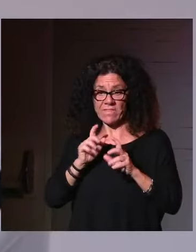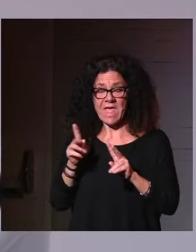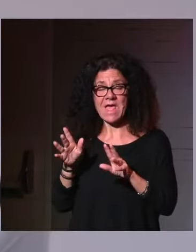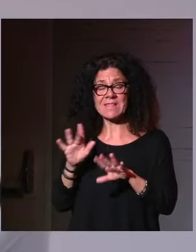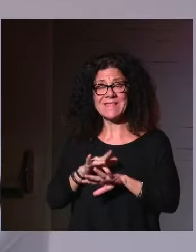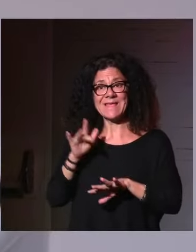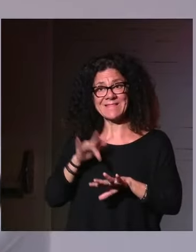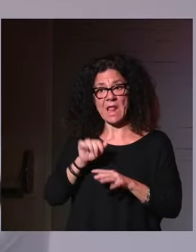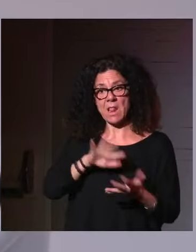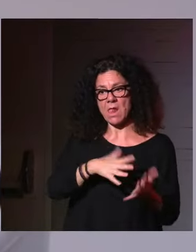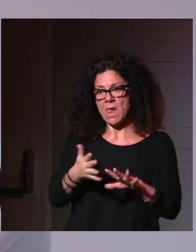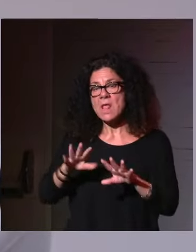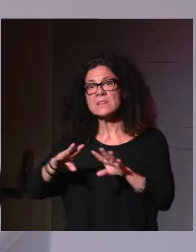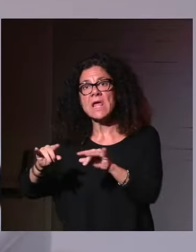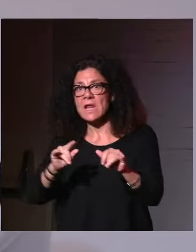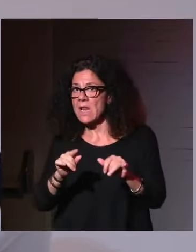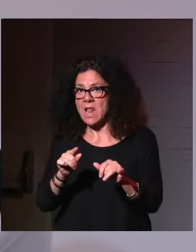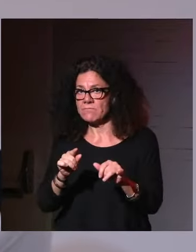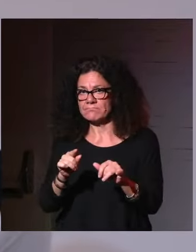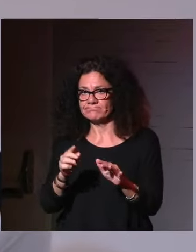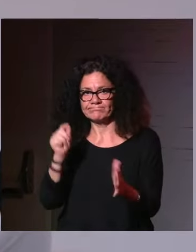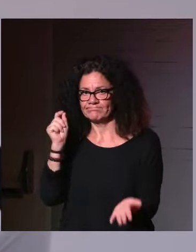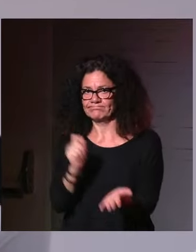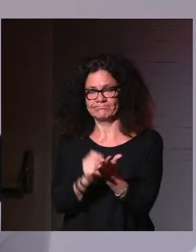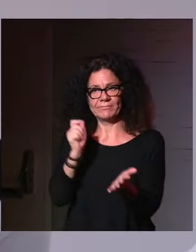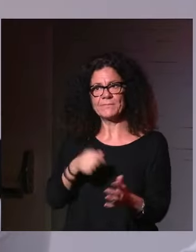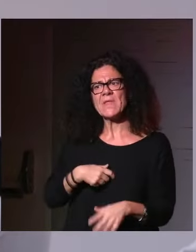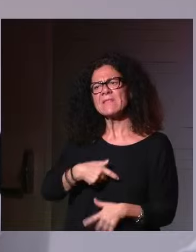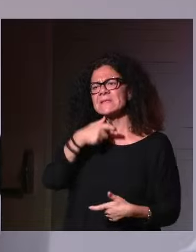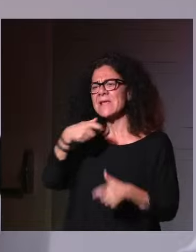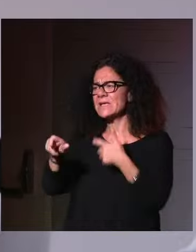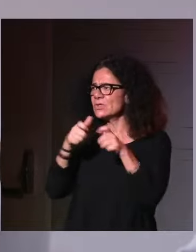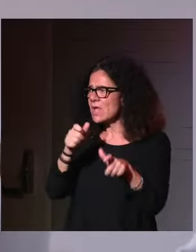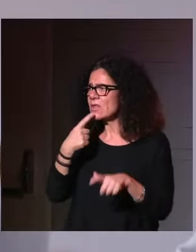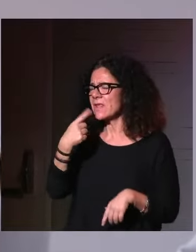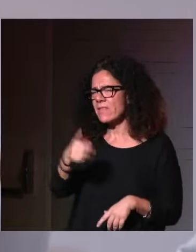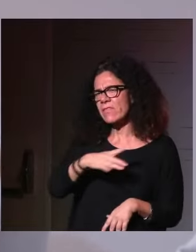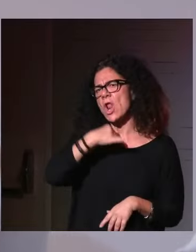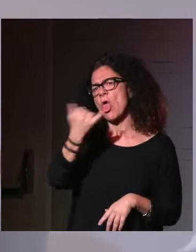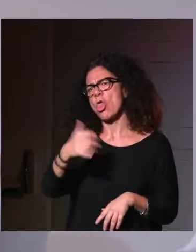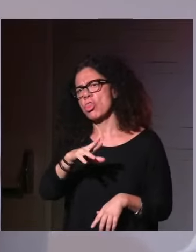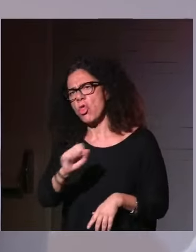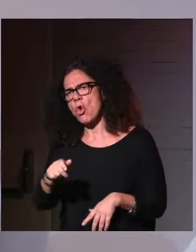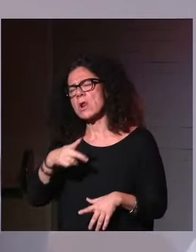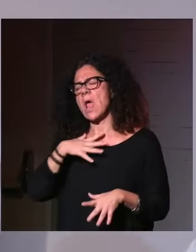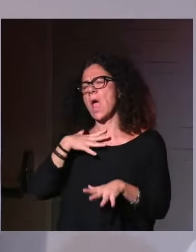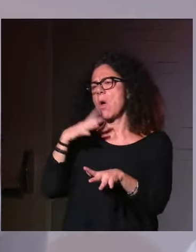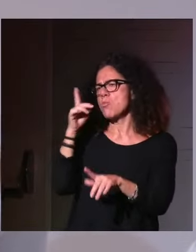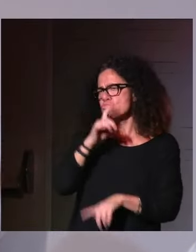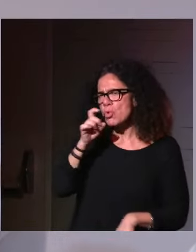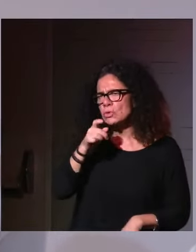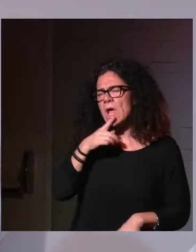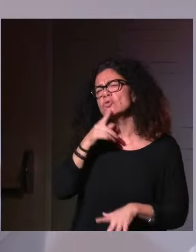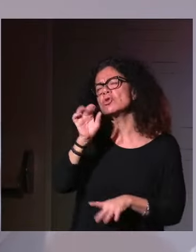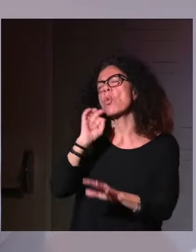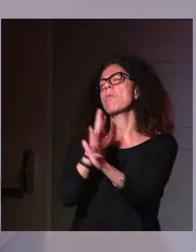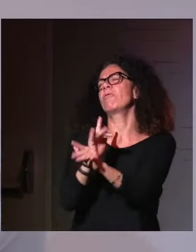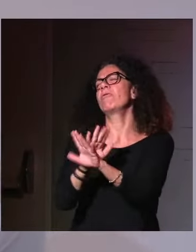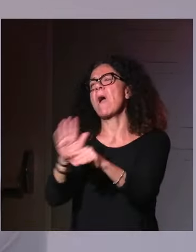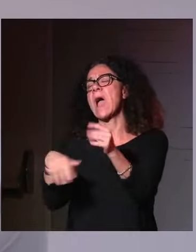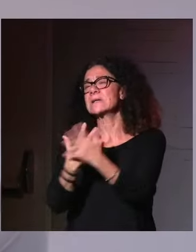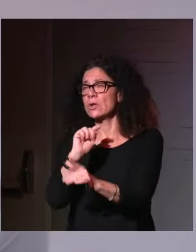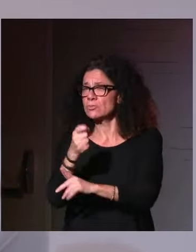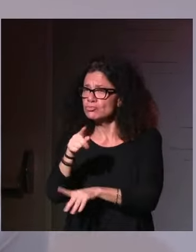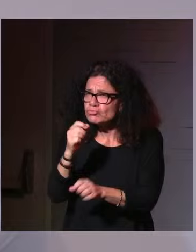cero coma no cuando te dicen te está insultando zorra quién te habrás tirado para llegar donde estás Bueno pues venga venga pero hay un